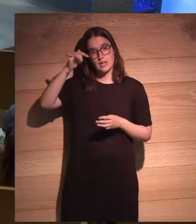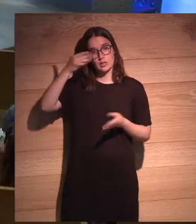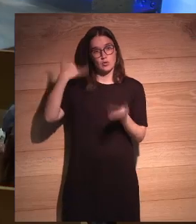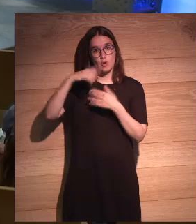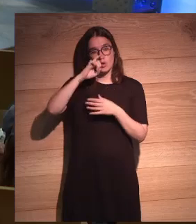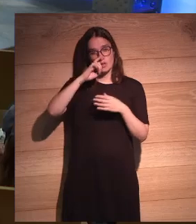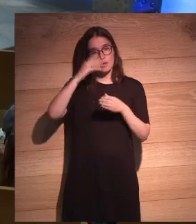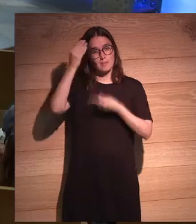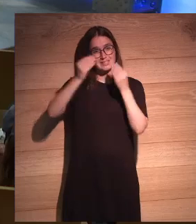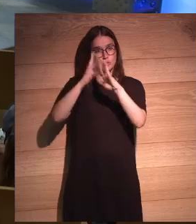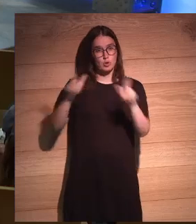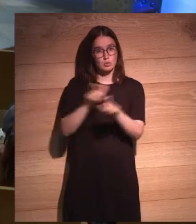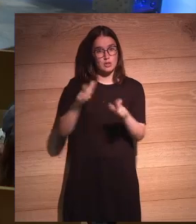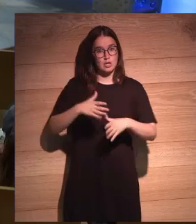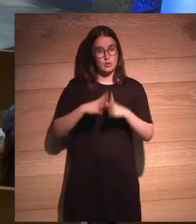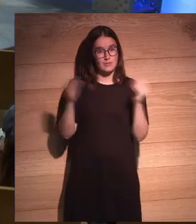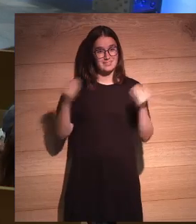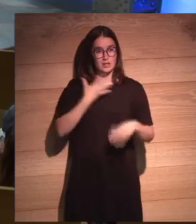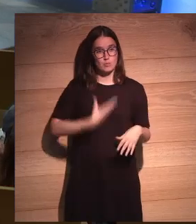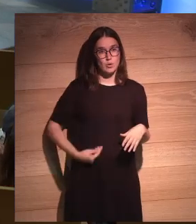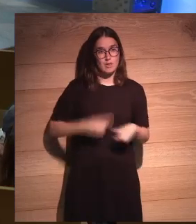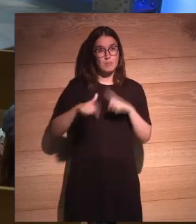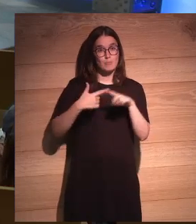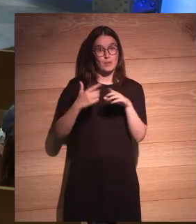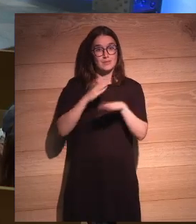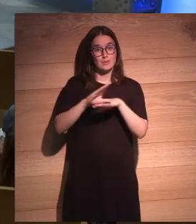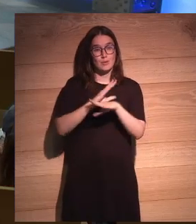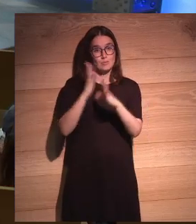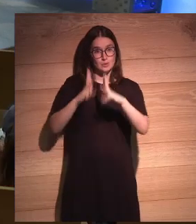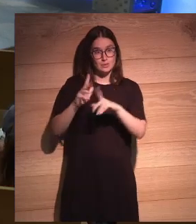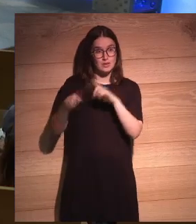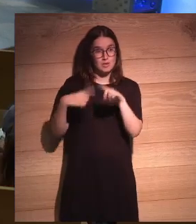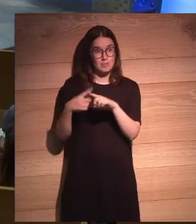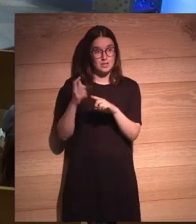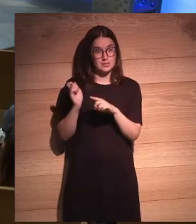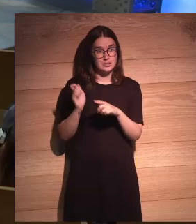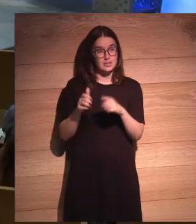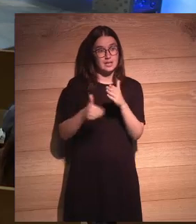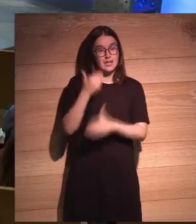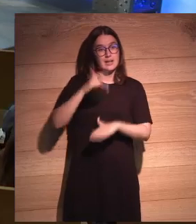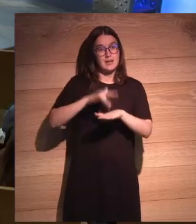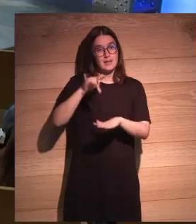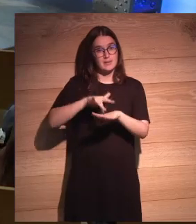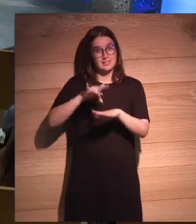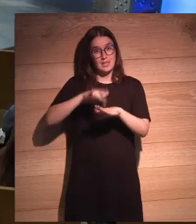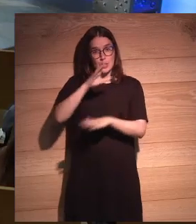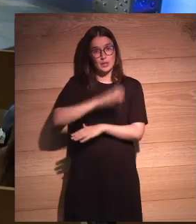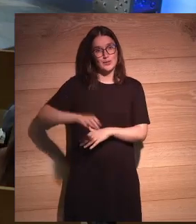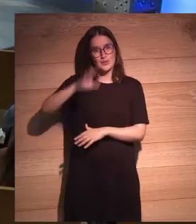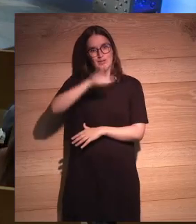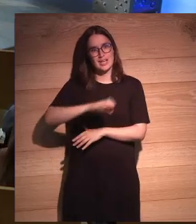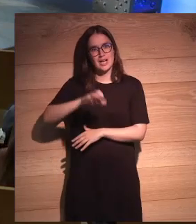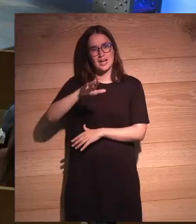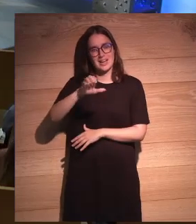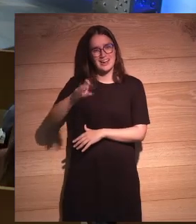en la Universidad de Murcia, doctor en Ciencias de la Computación y licenciado en Matemáticas, y aparte editor de la revista científica Red. Muchísimas